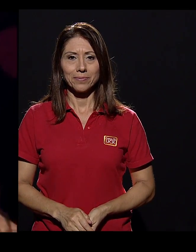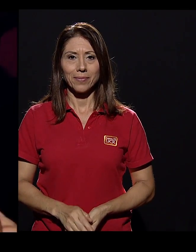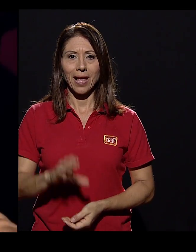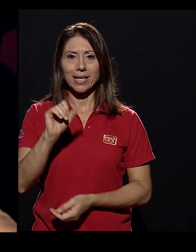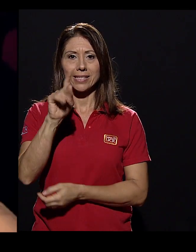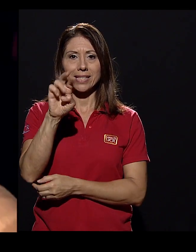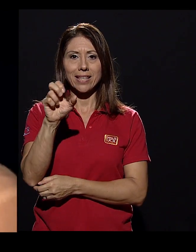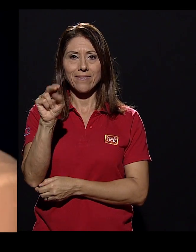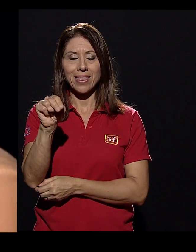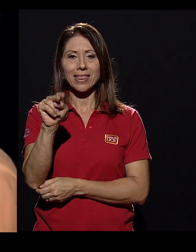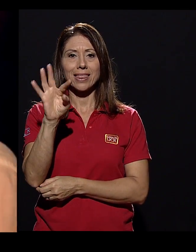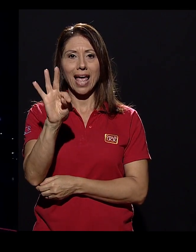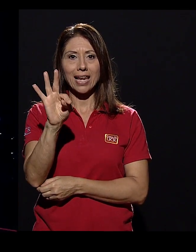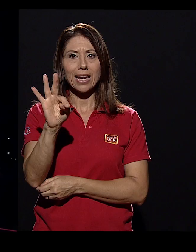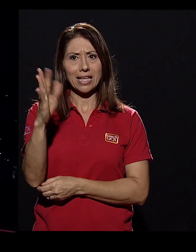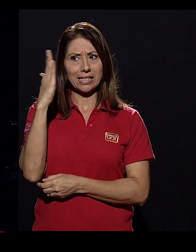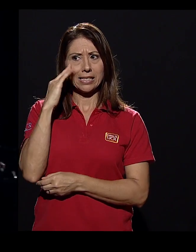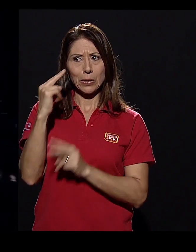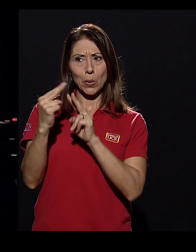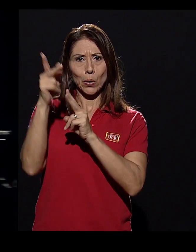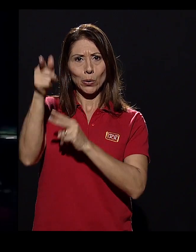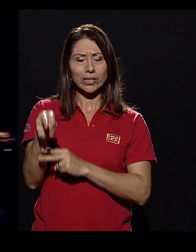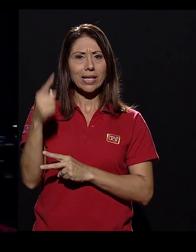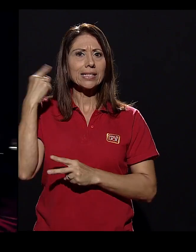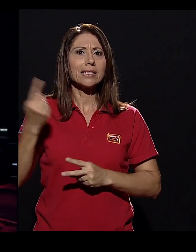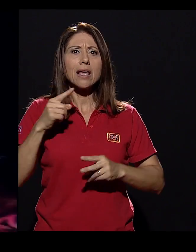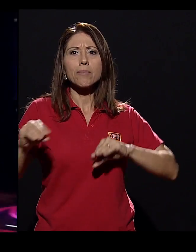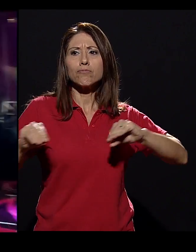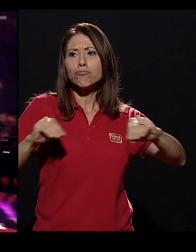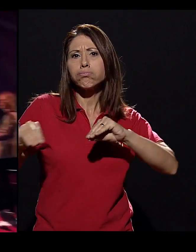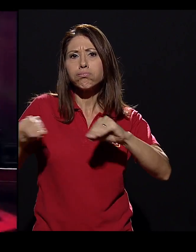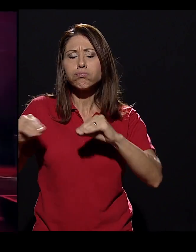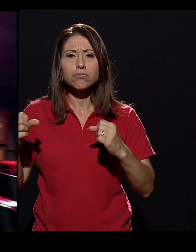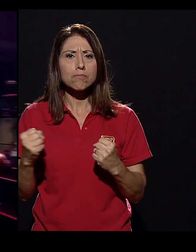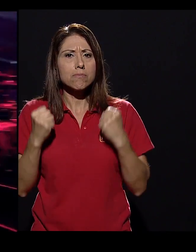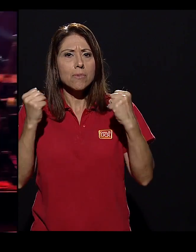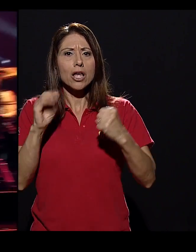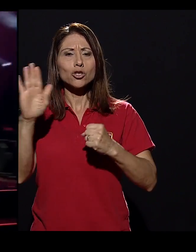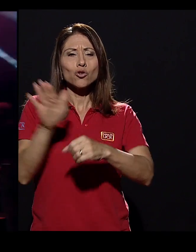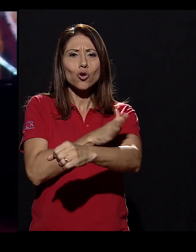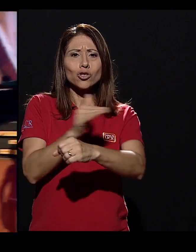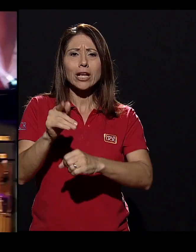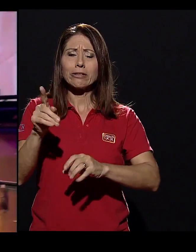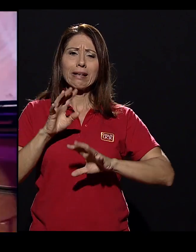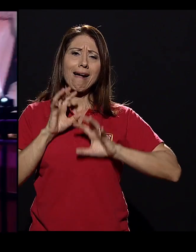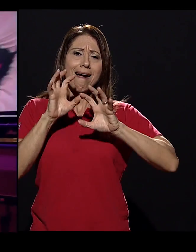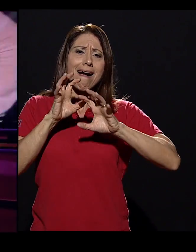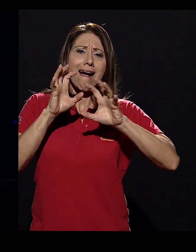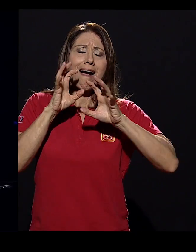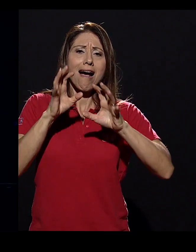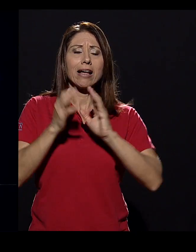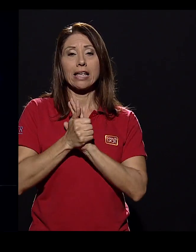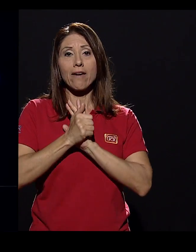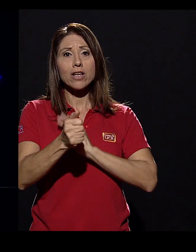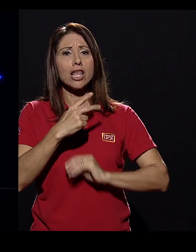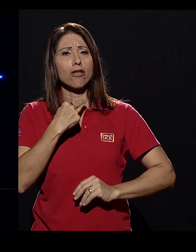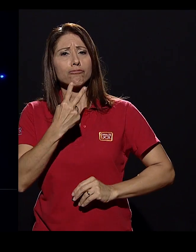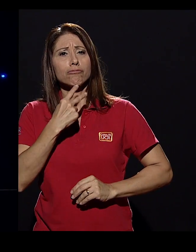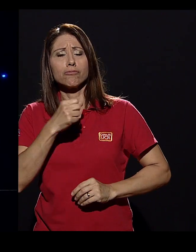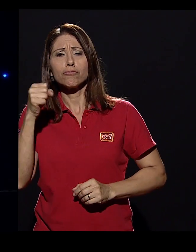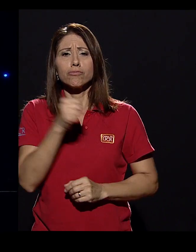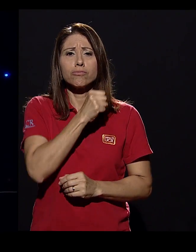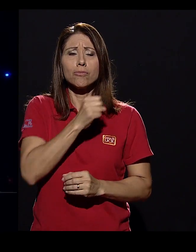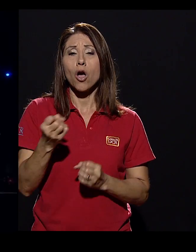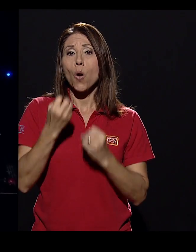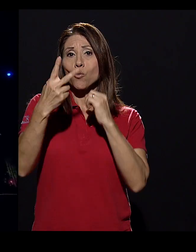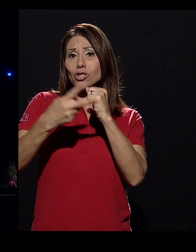Steven Tyler es conocido por la energía con la que se presenta en sus conciertos. Sus impresionantes gritos y su habilidad vocal muchas veces es